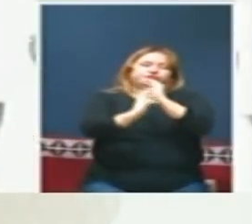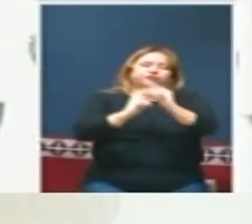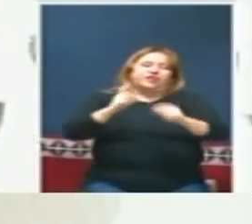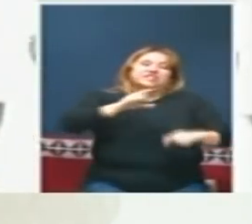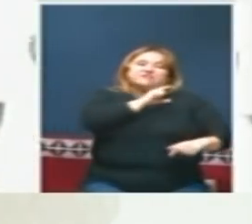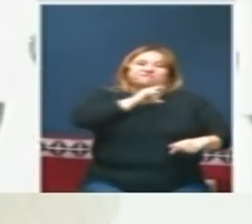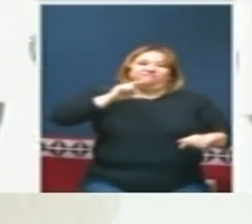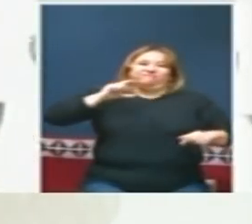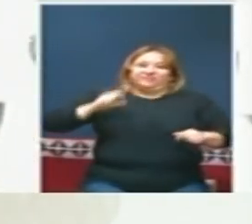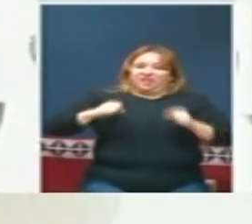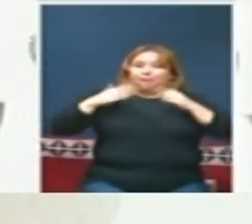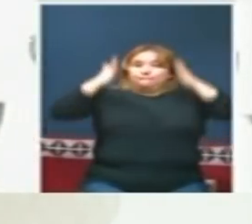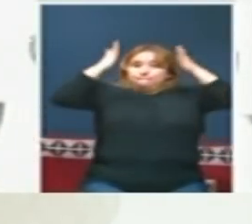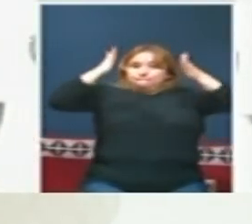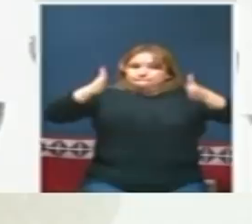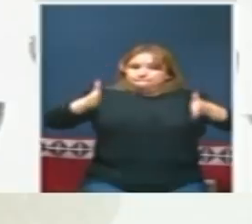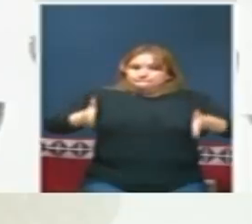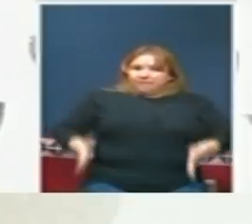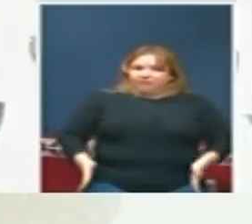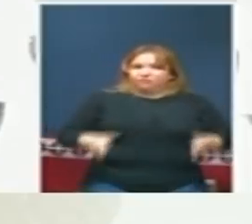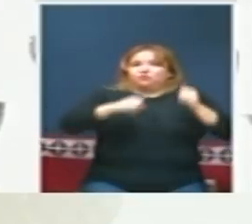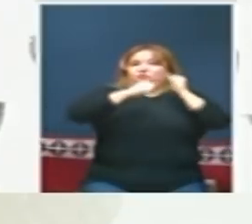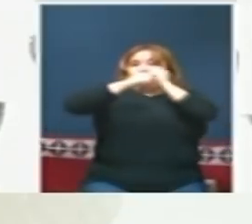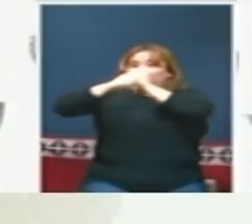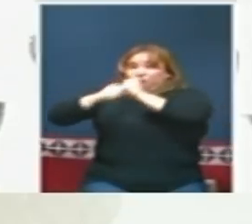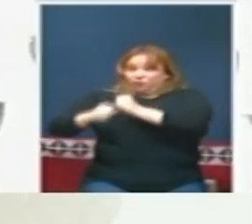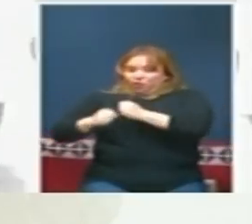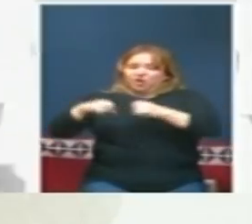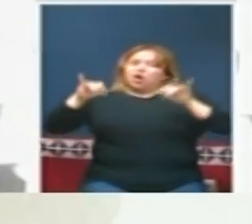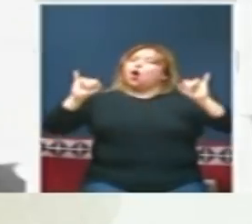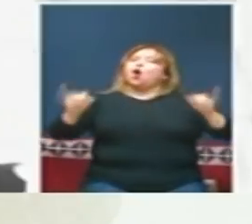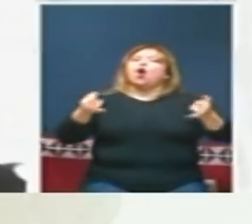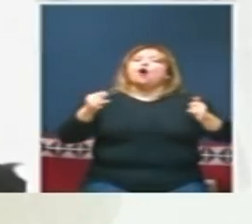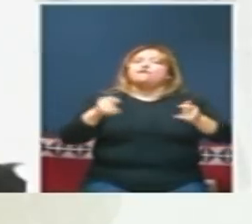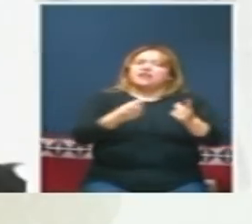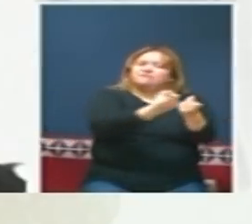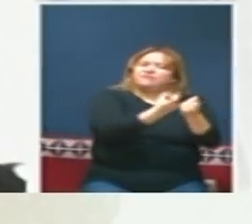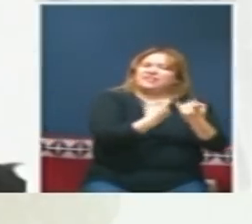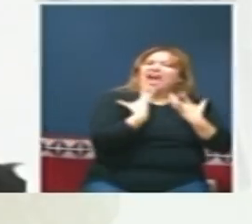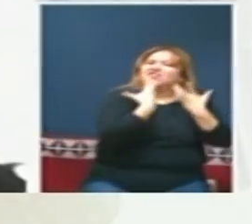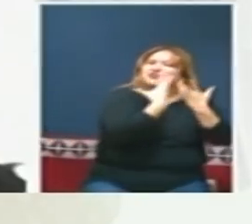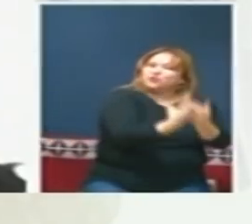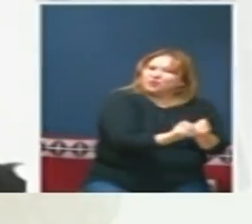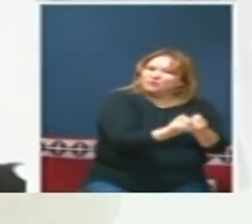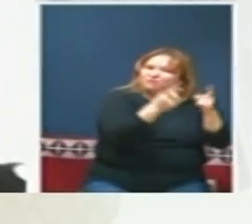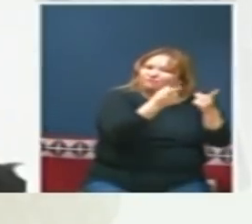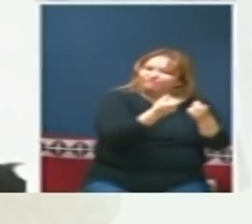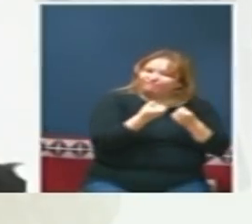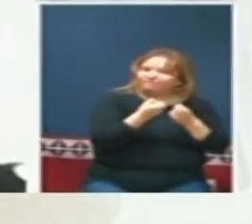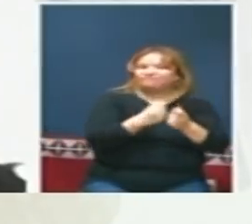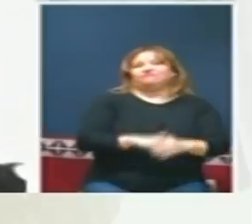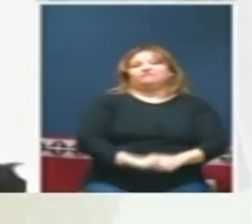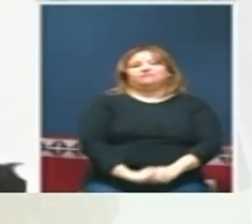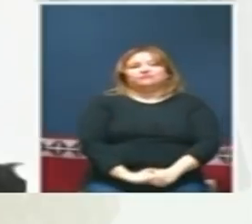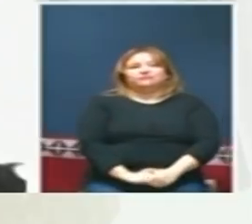pastoral, especialmente con los jóvenes y con los más necesitados.